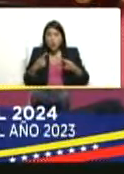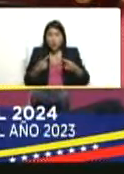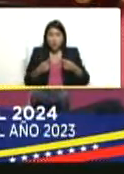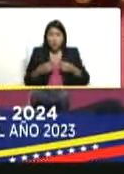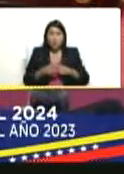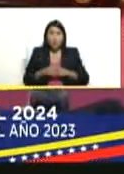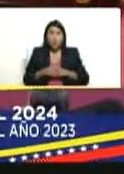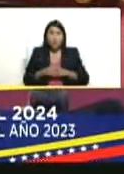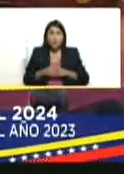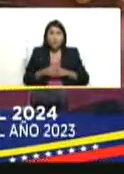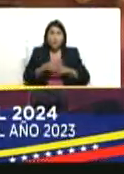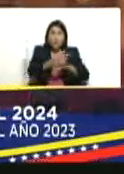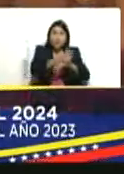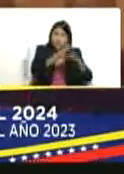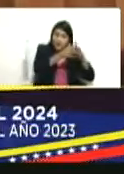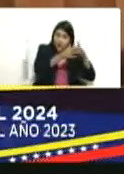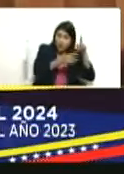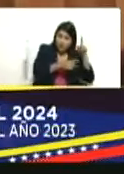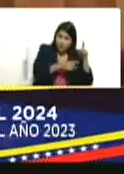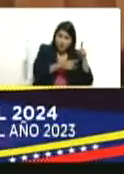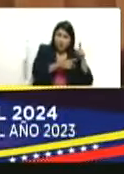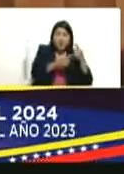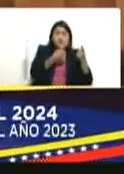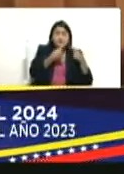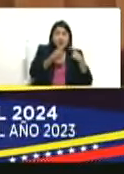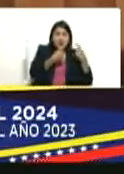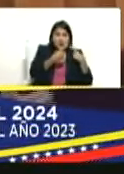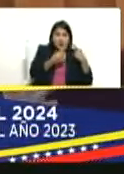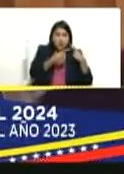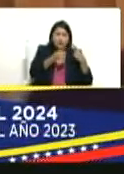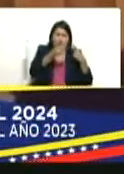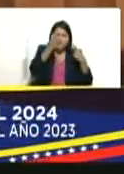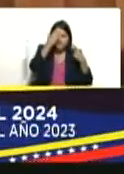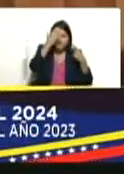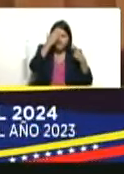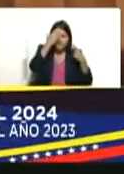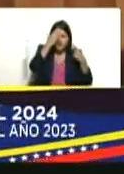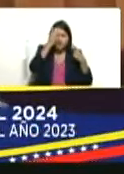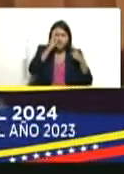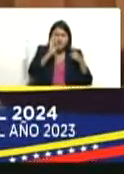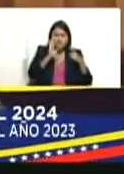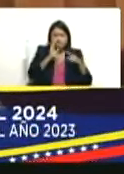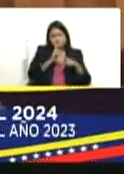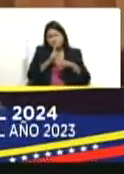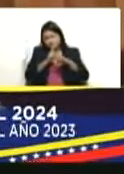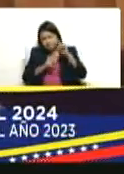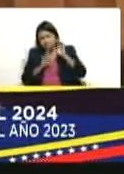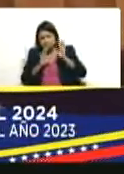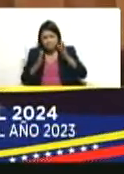con el gobierno de los Estados Unidos de Norteamérica, que ustedes han conocido de manera parcial.